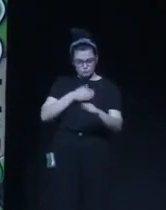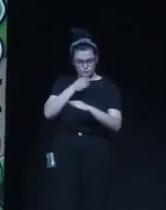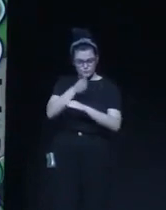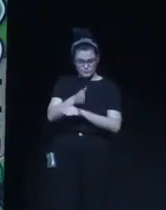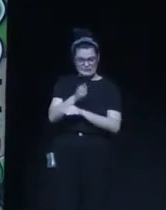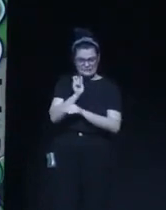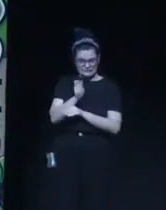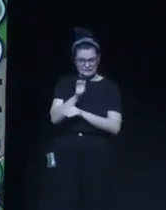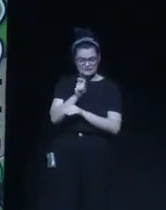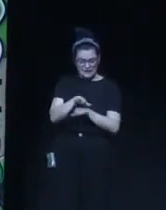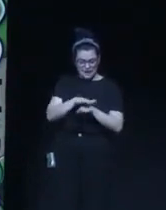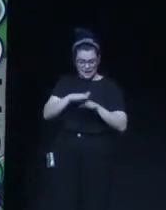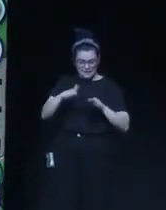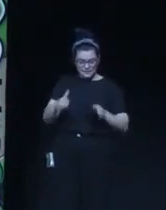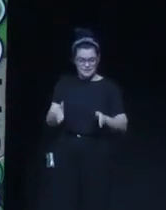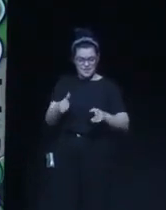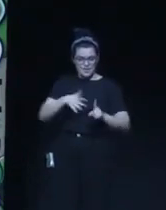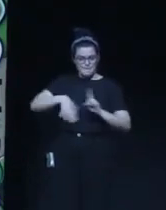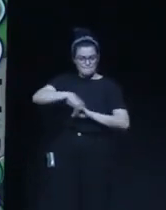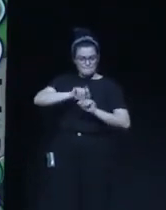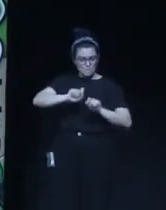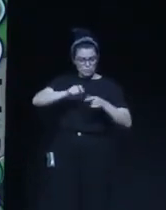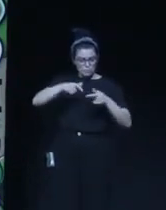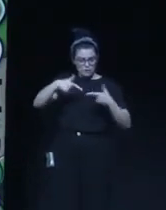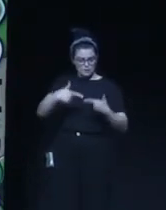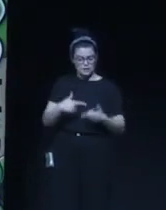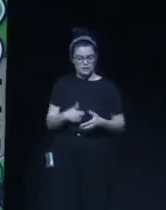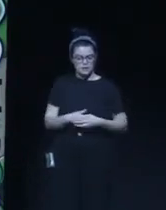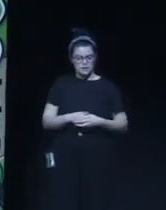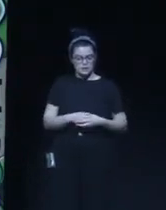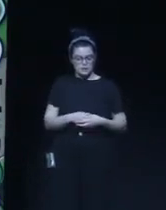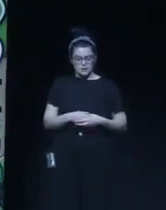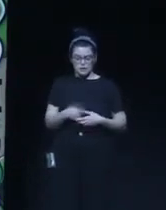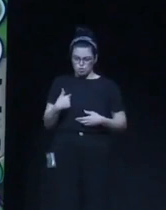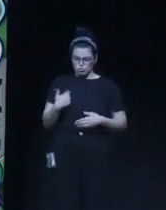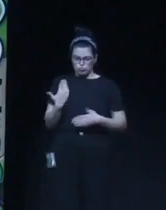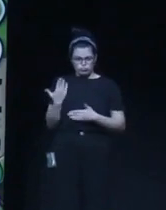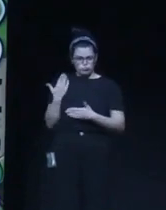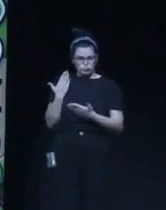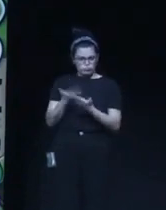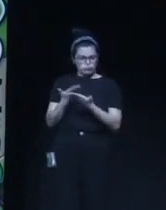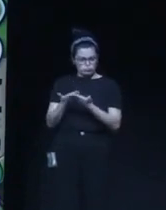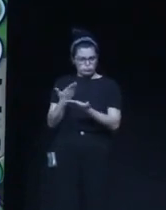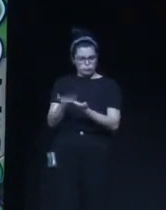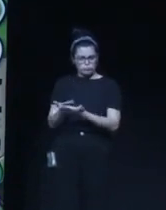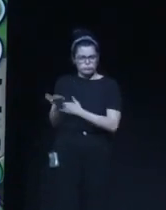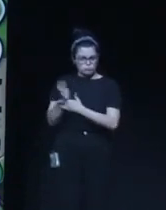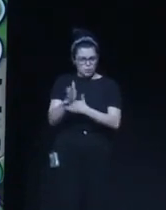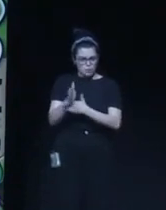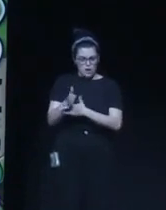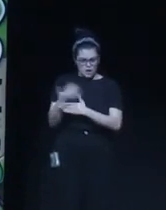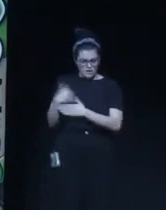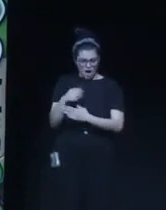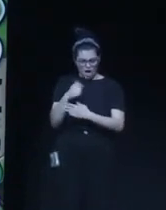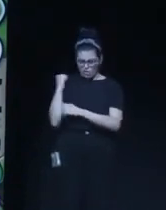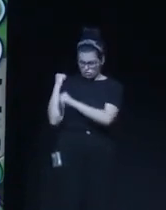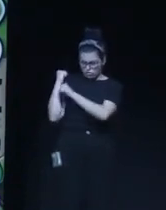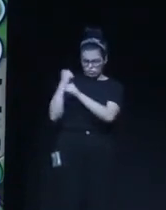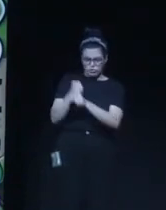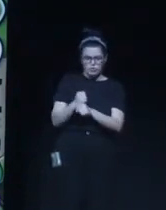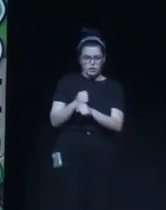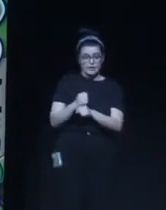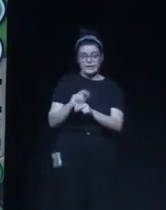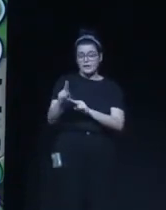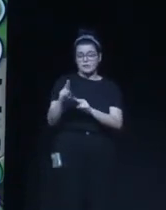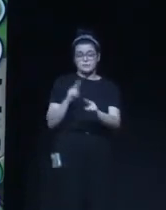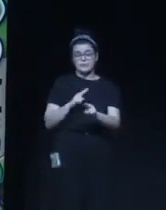la mesa de medio ambiente y hemos planteado todo esto desde hace mucho tiempo. Las respuestas han sido